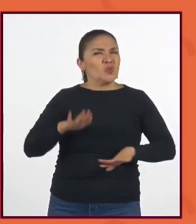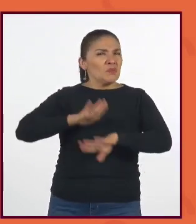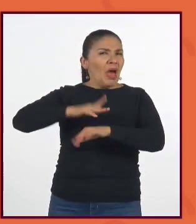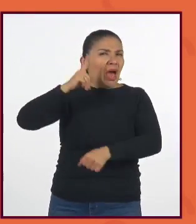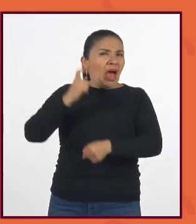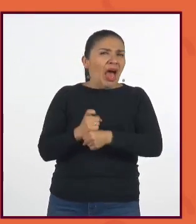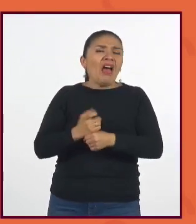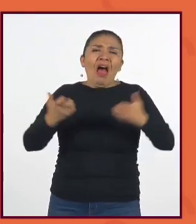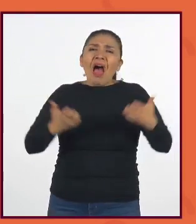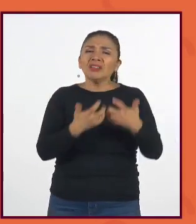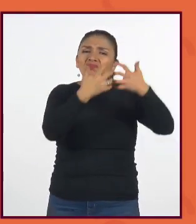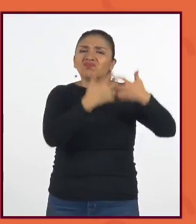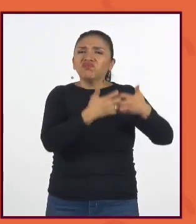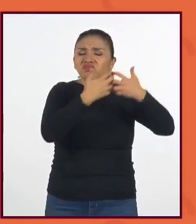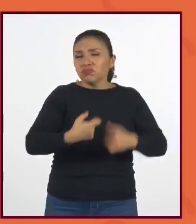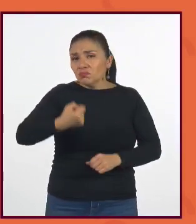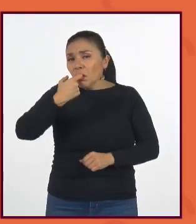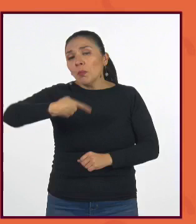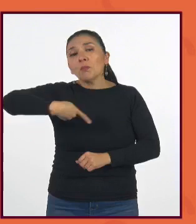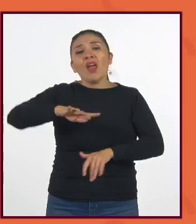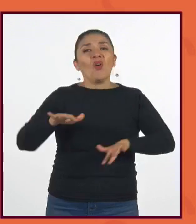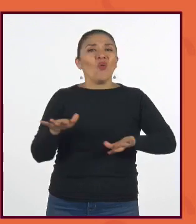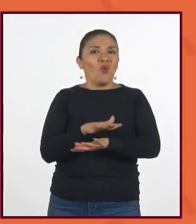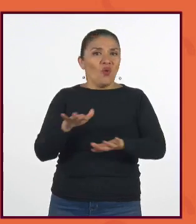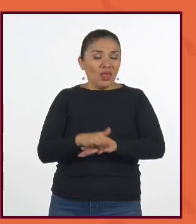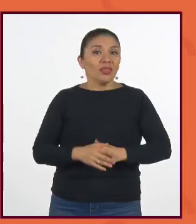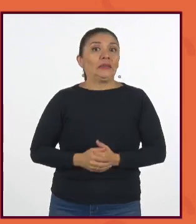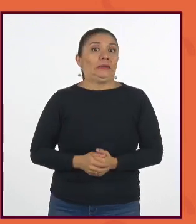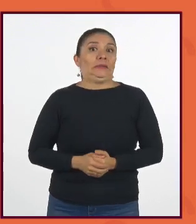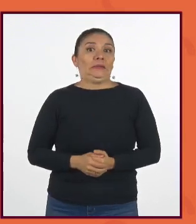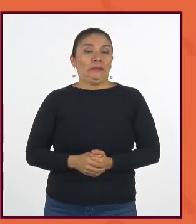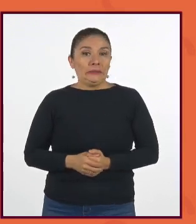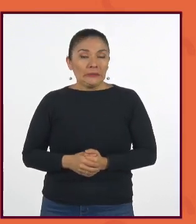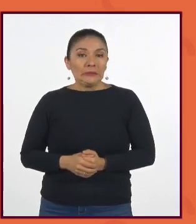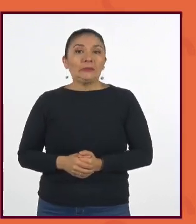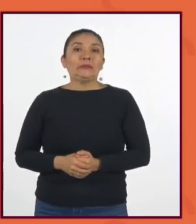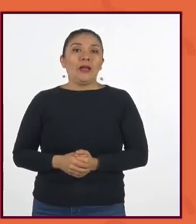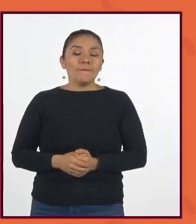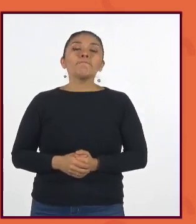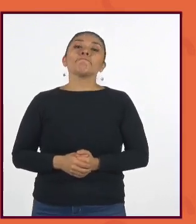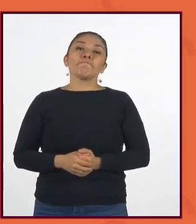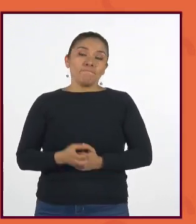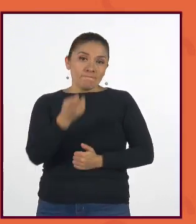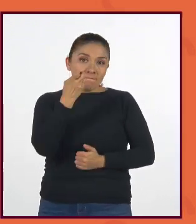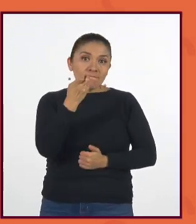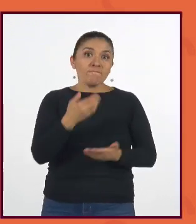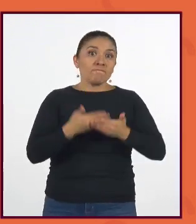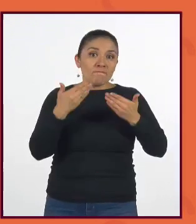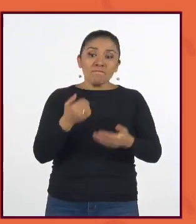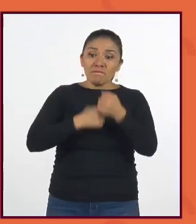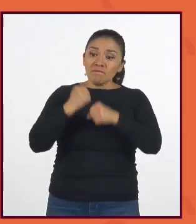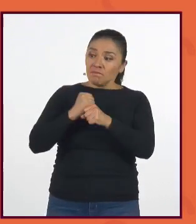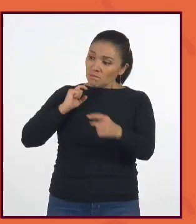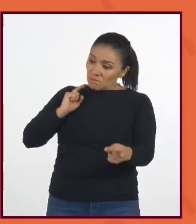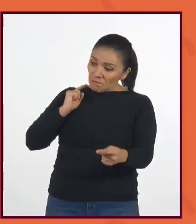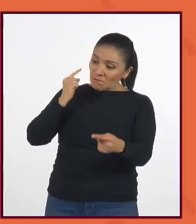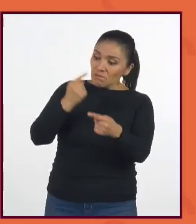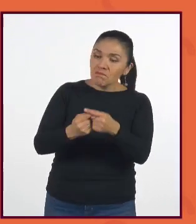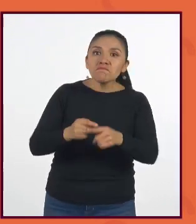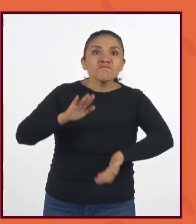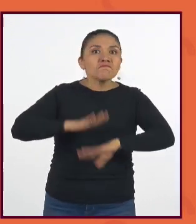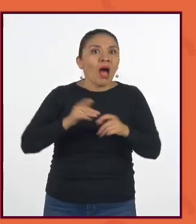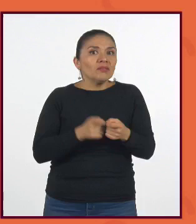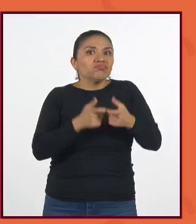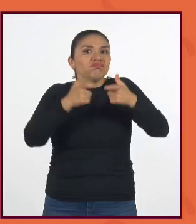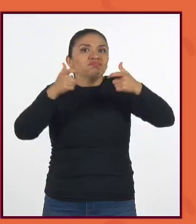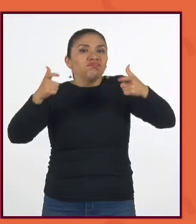produce metanfetaminas de baja calidad. Vaya. Así es, y esto ha aumentado en los últimos años y sobre todo el consumo, porque